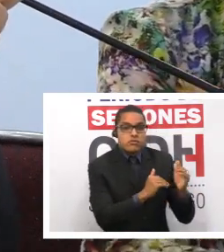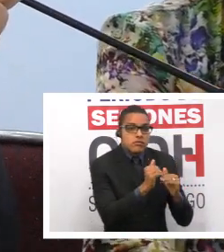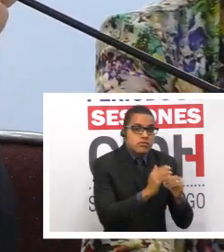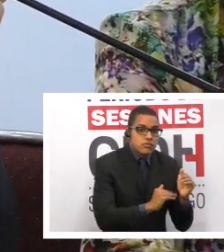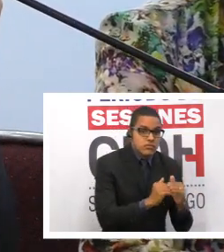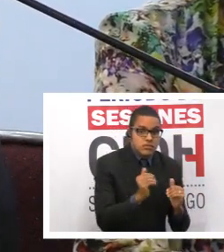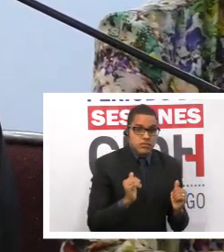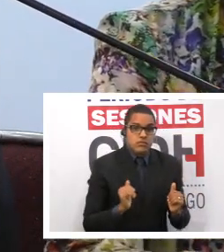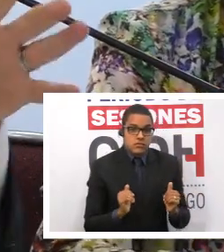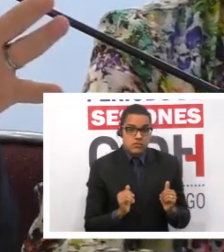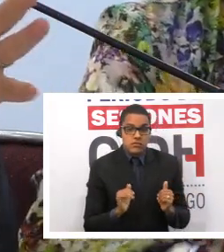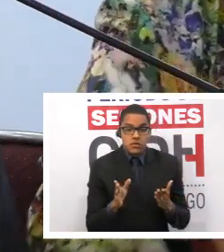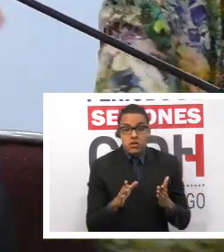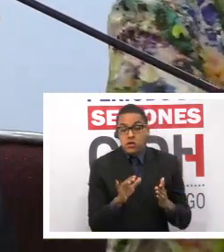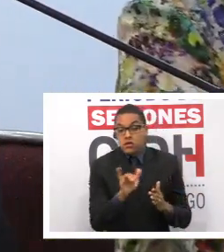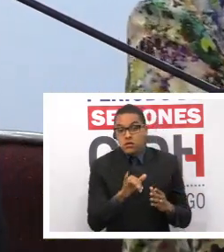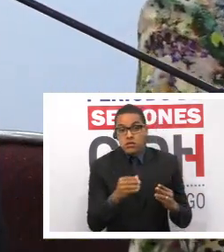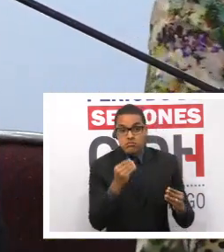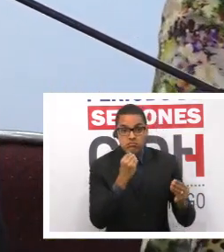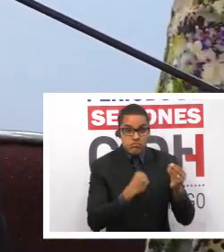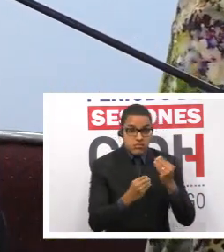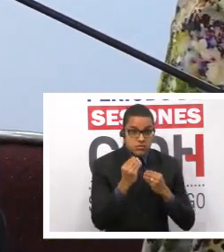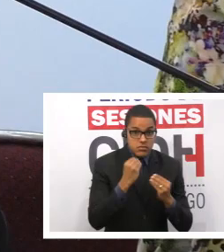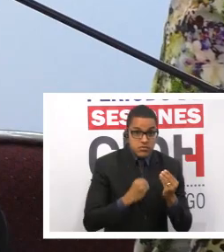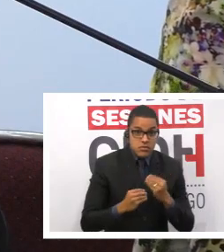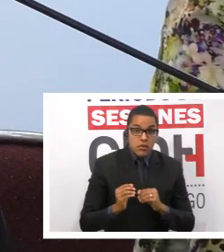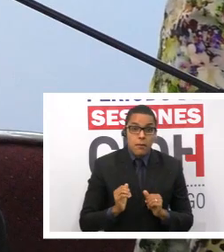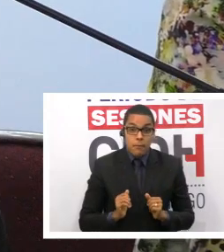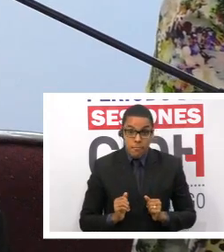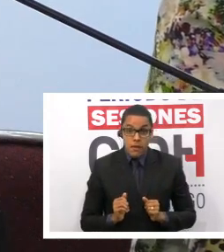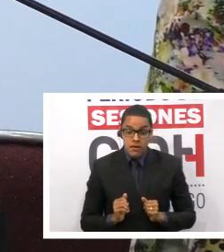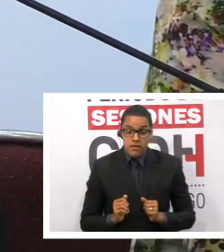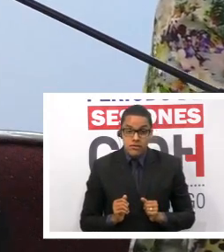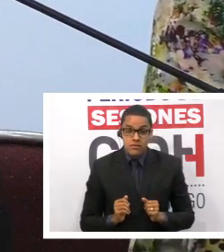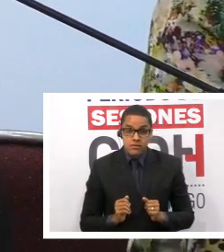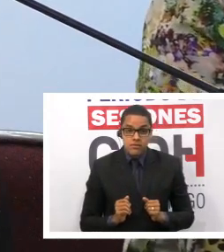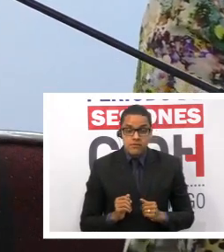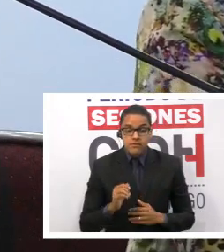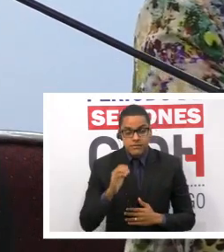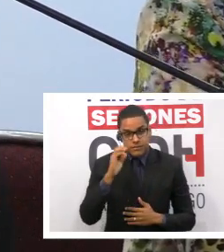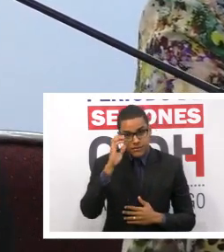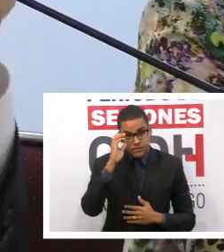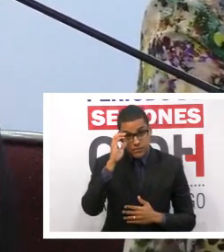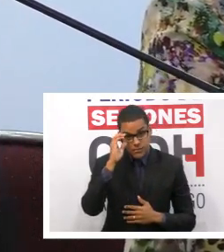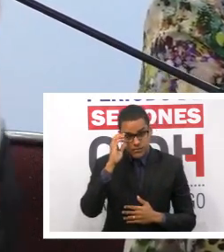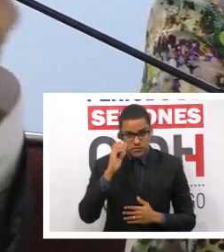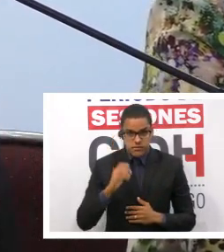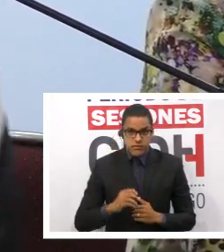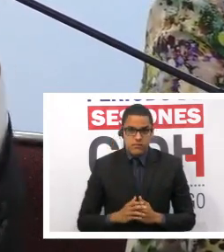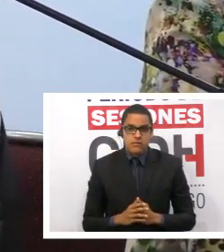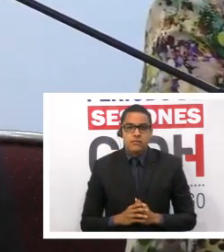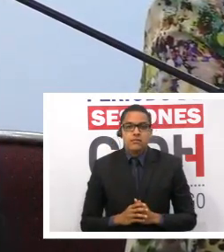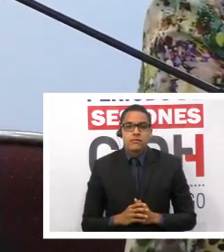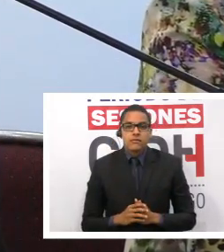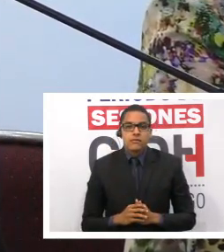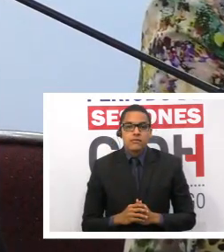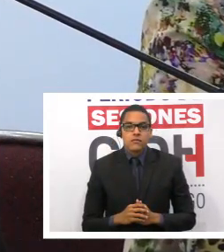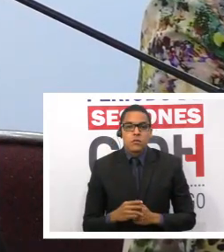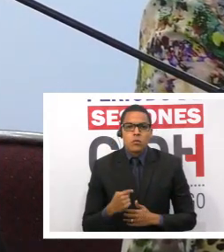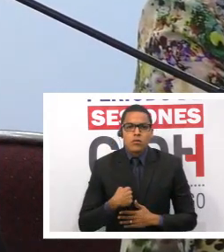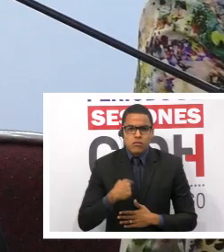de primera necesidad se declaró inconstitucional entonces creo que ahí sí hay un camino de diálogo